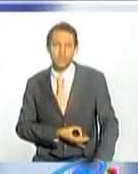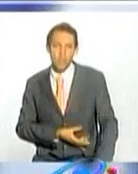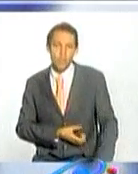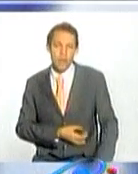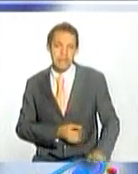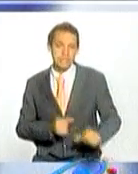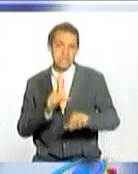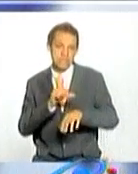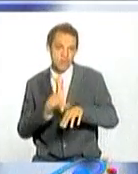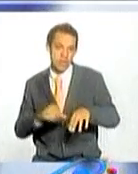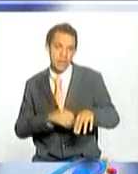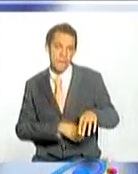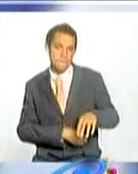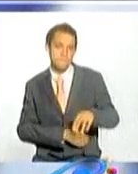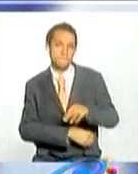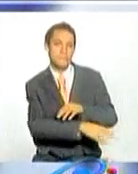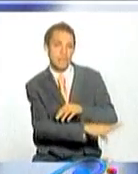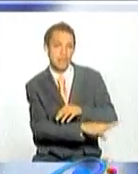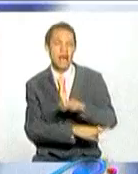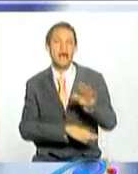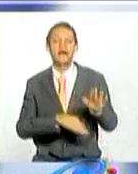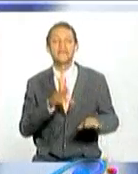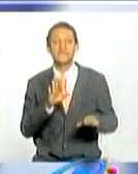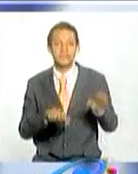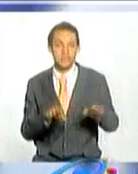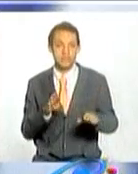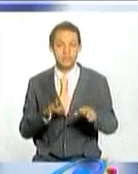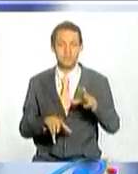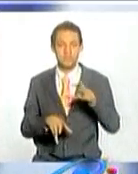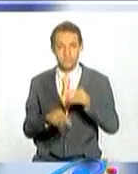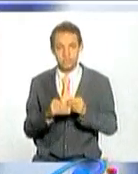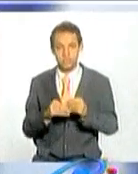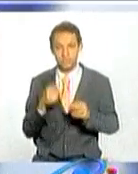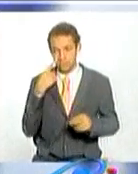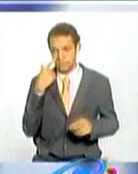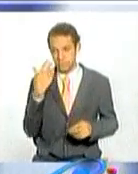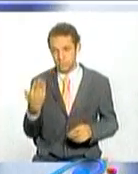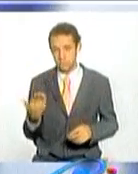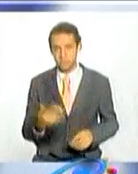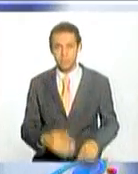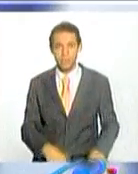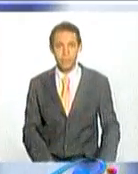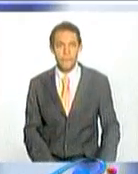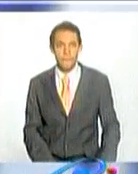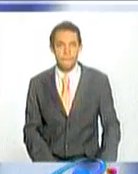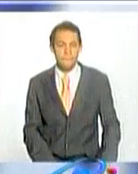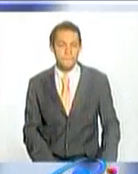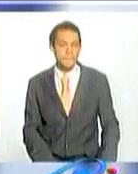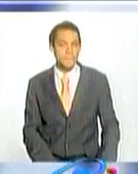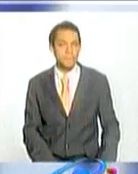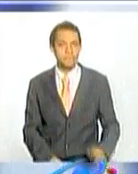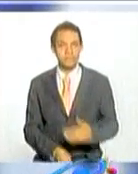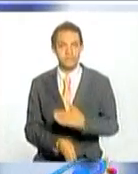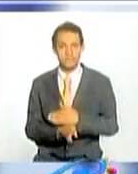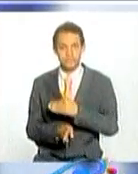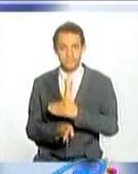vaso porque se le fracturó. Entonces este es el vaso. Bueno, vamos a seguir